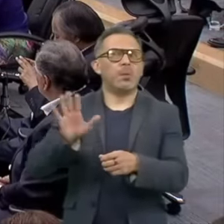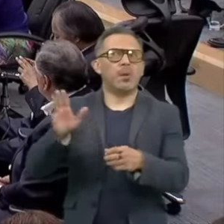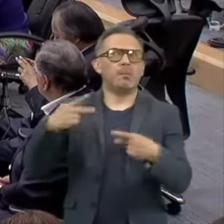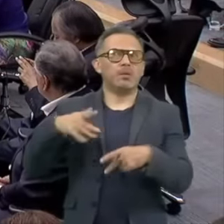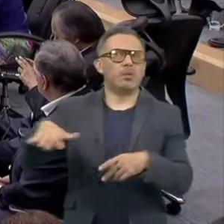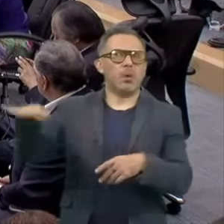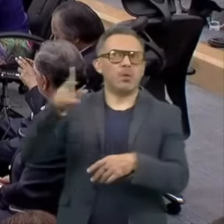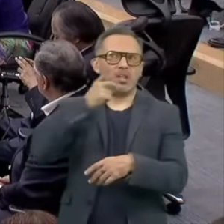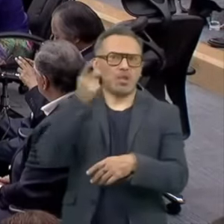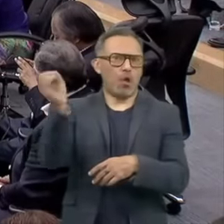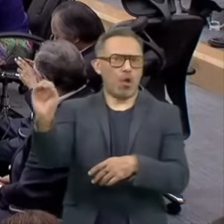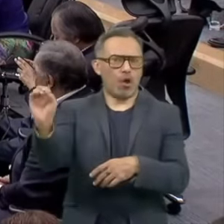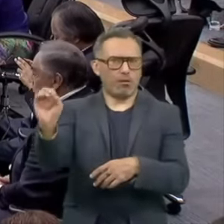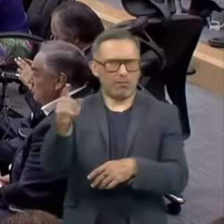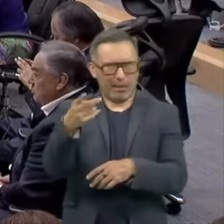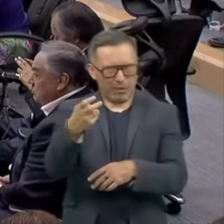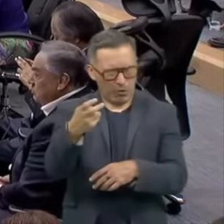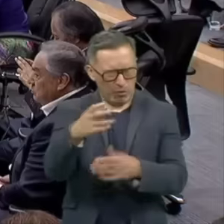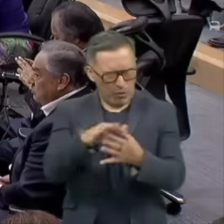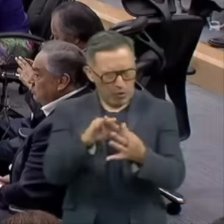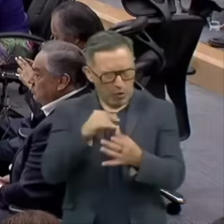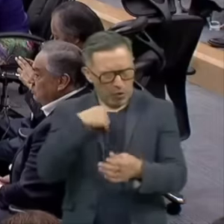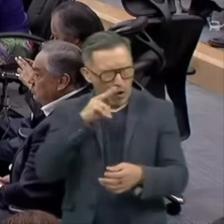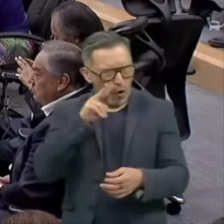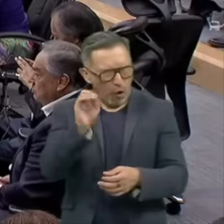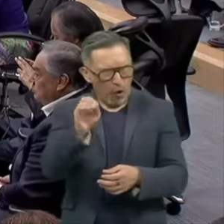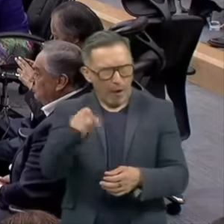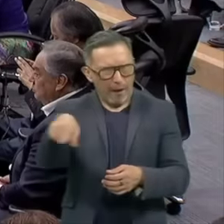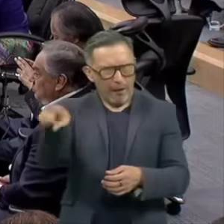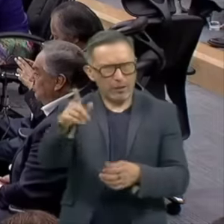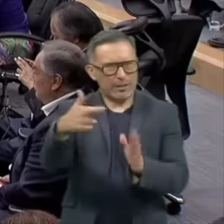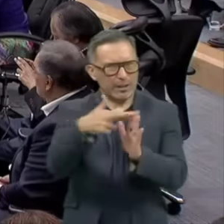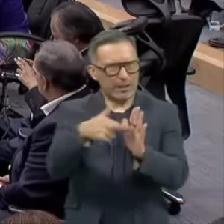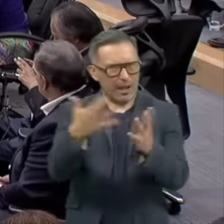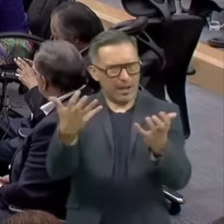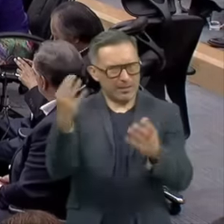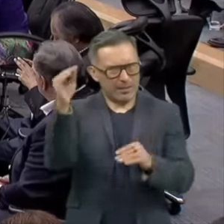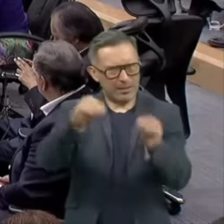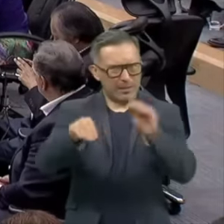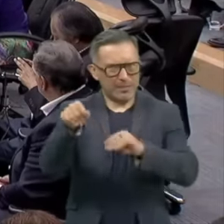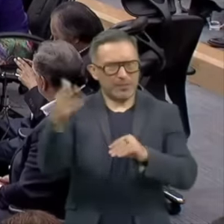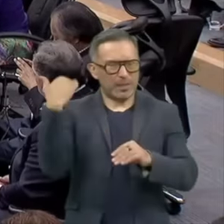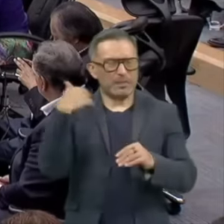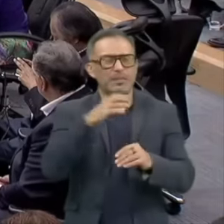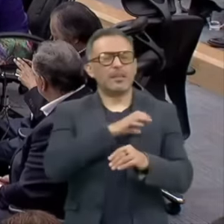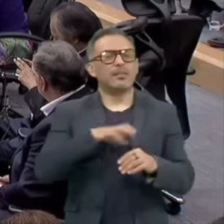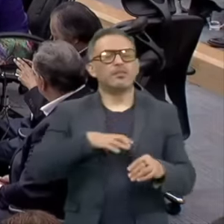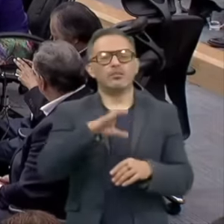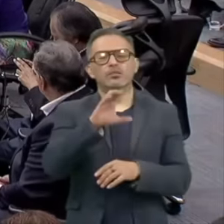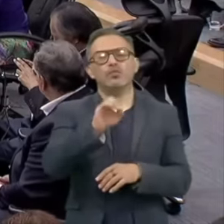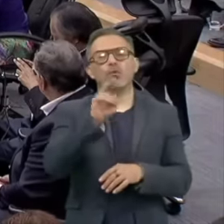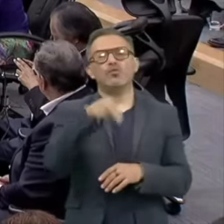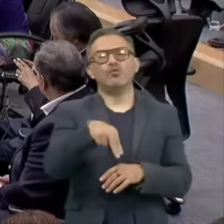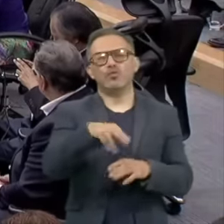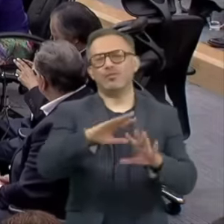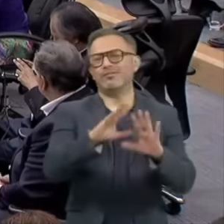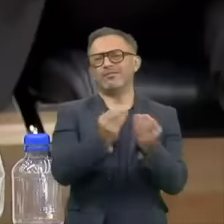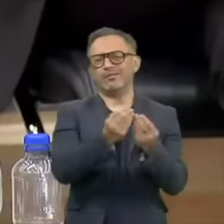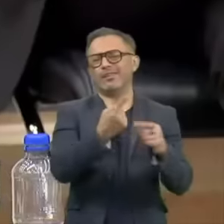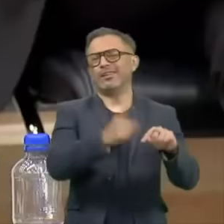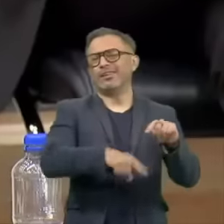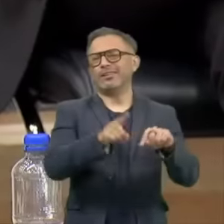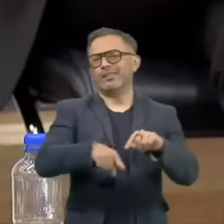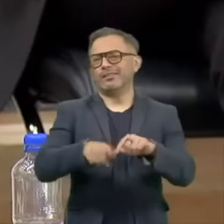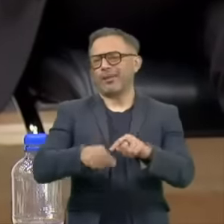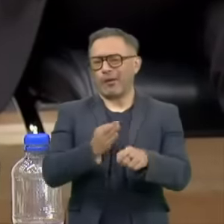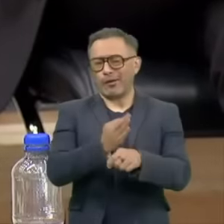ciudadanía. Ellos hicieron estas reglas, desaparecieron las candidaturas comunes, que en realidad es de lo que estamos hablando,